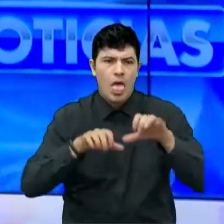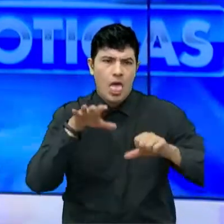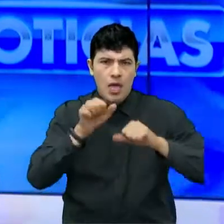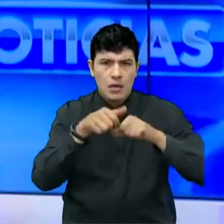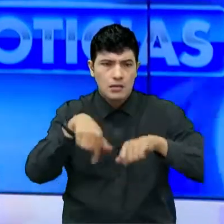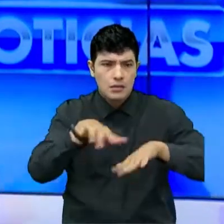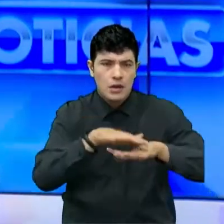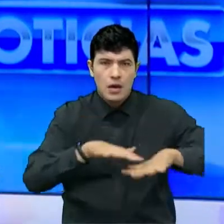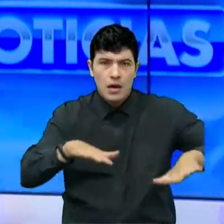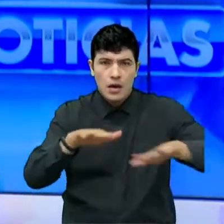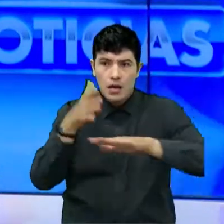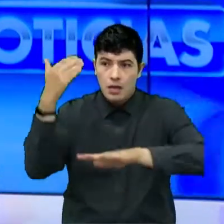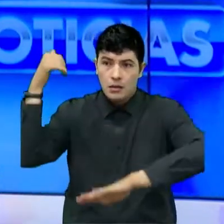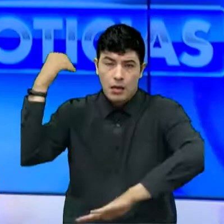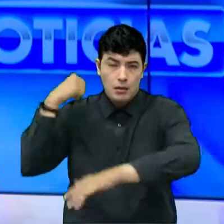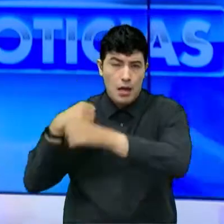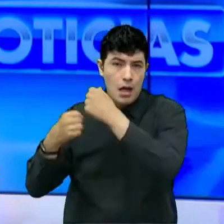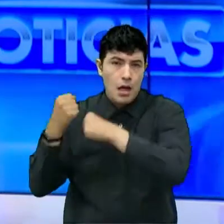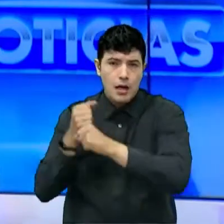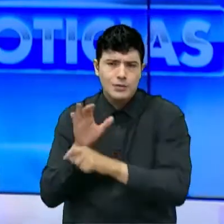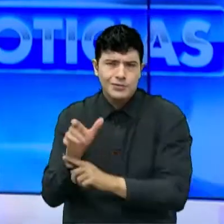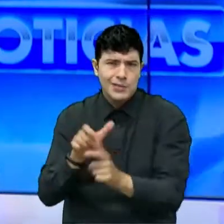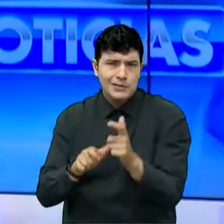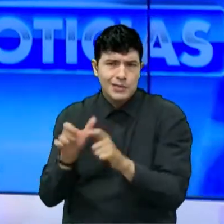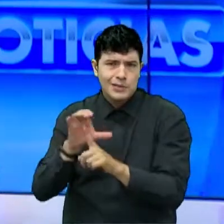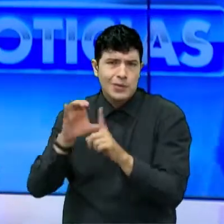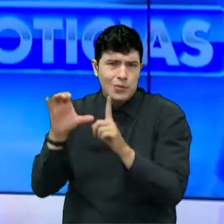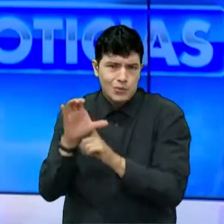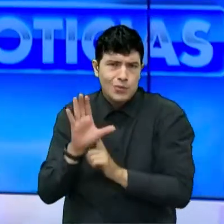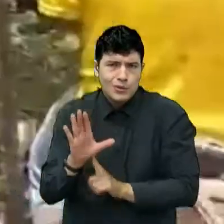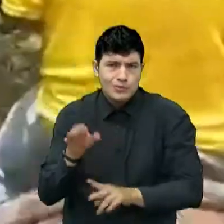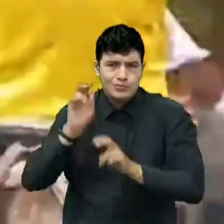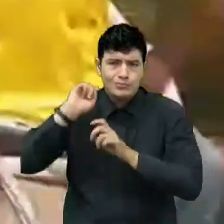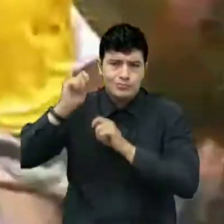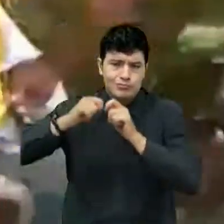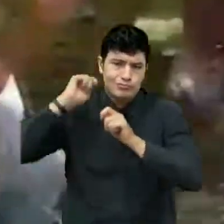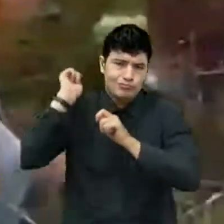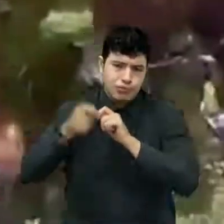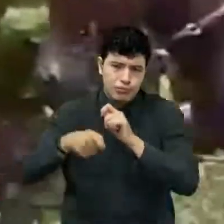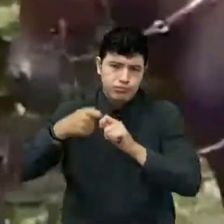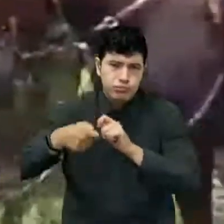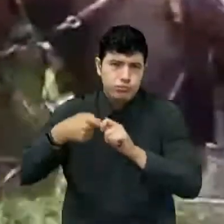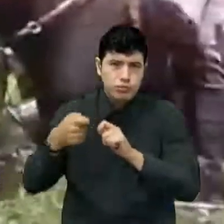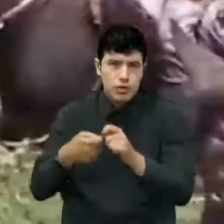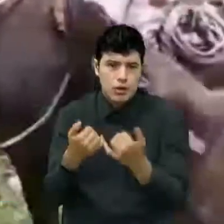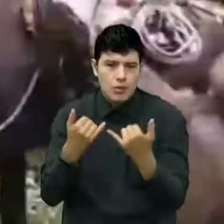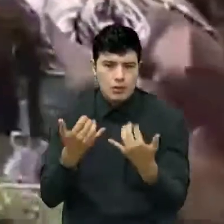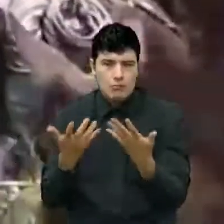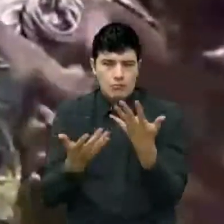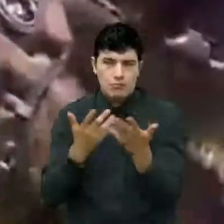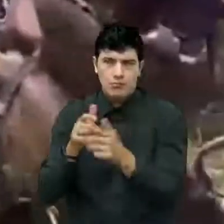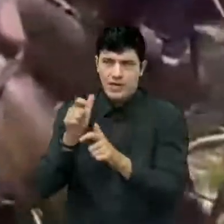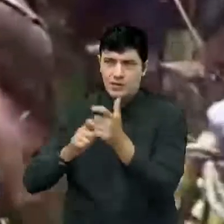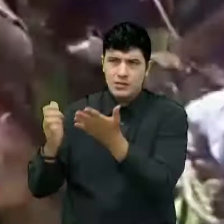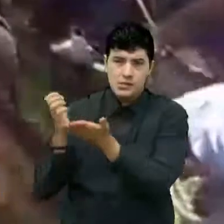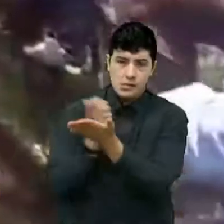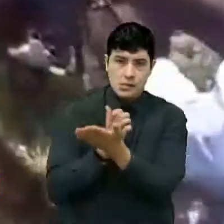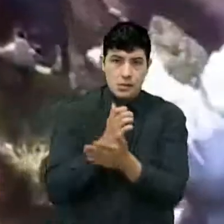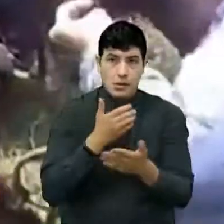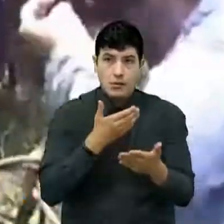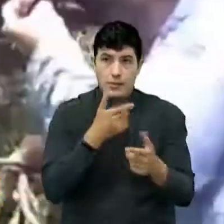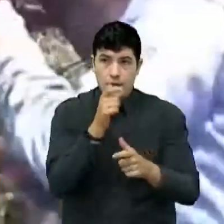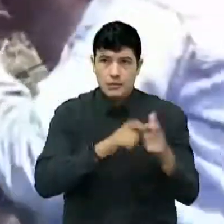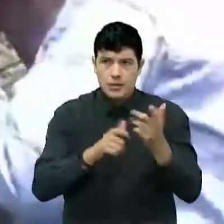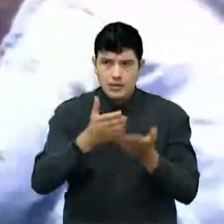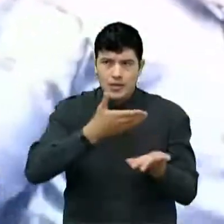otras actividades que por años han realizado para su sustento. Los campesinos de la región afirman que personas que han comprado parte